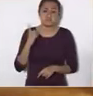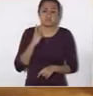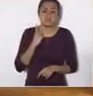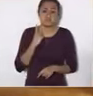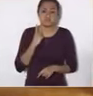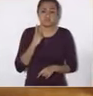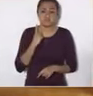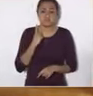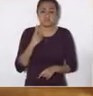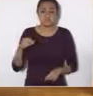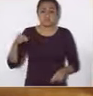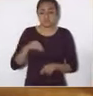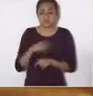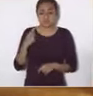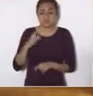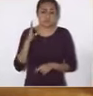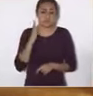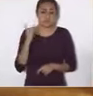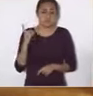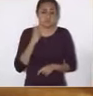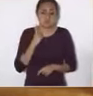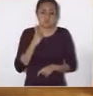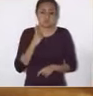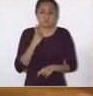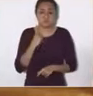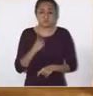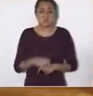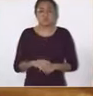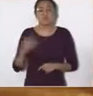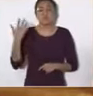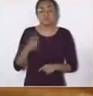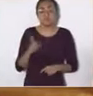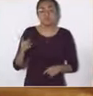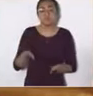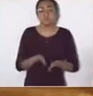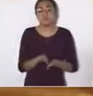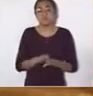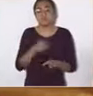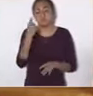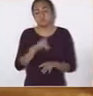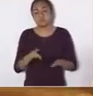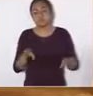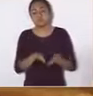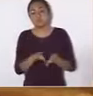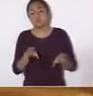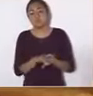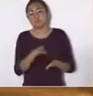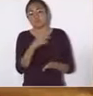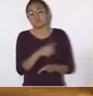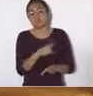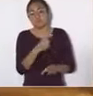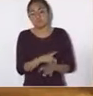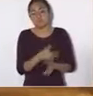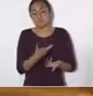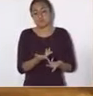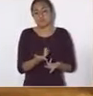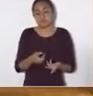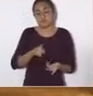que aplicó el congreso fue declarada por la corte constitucional